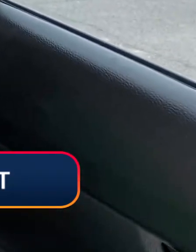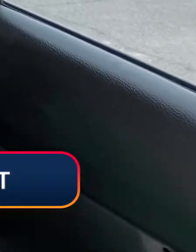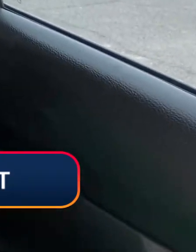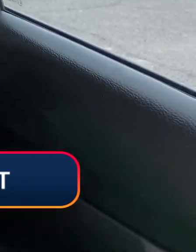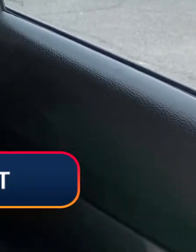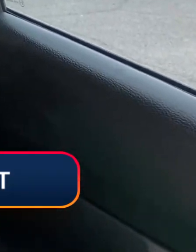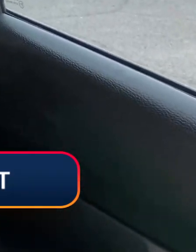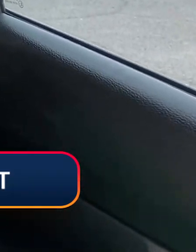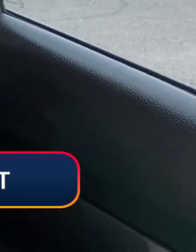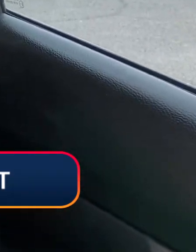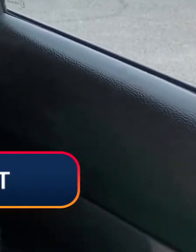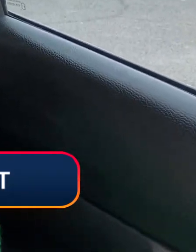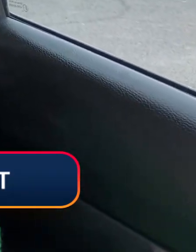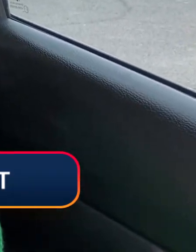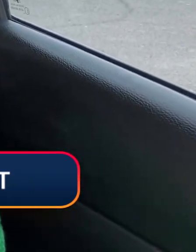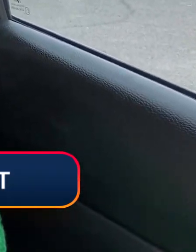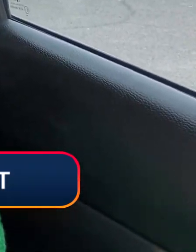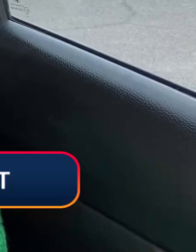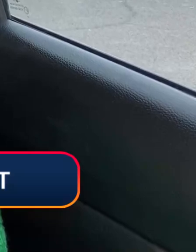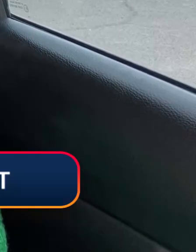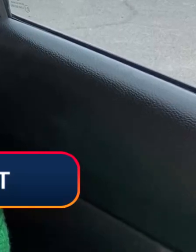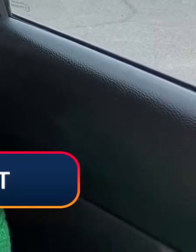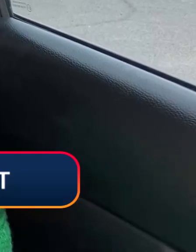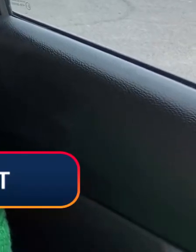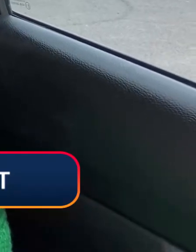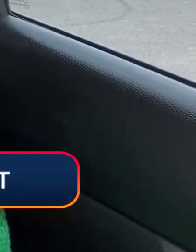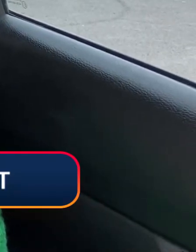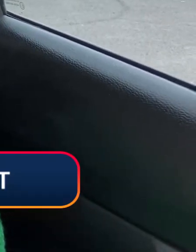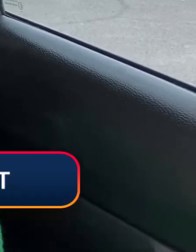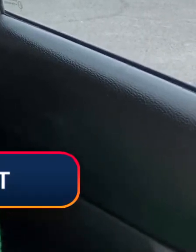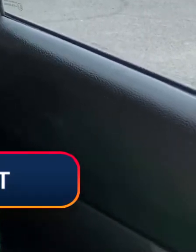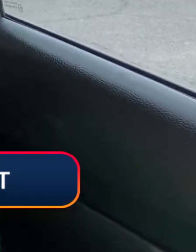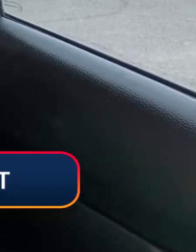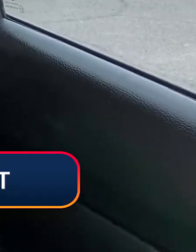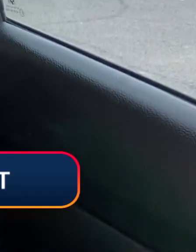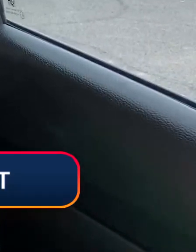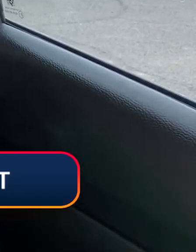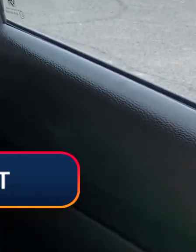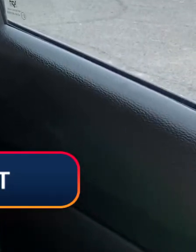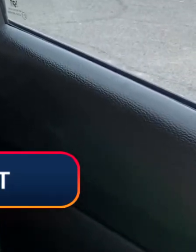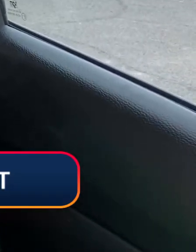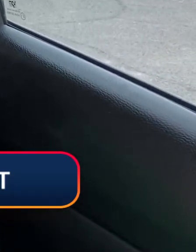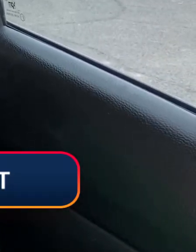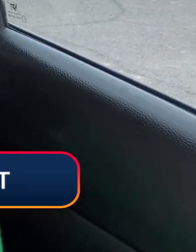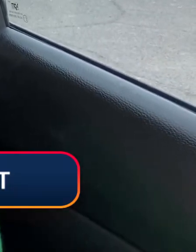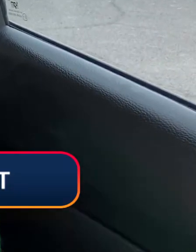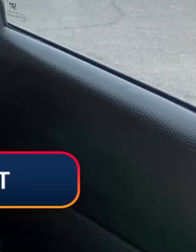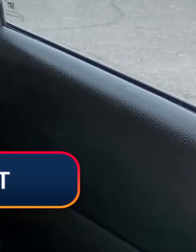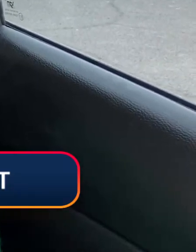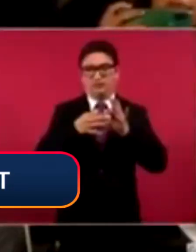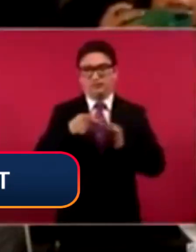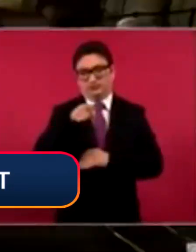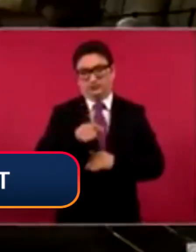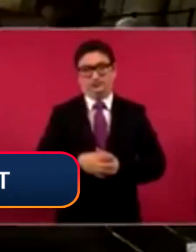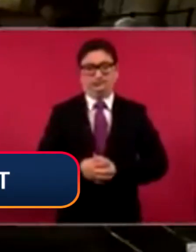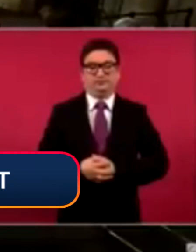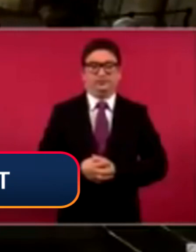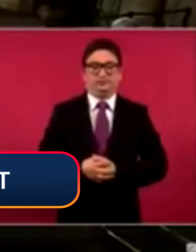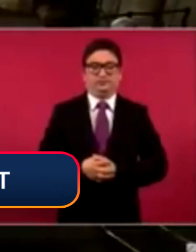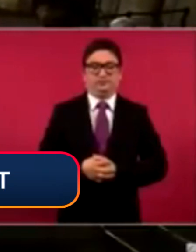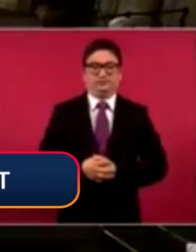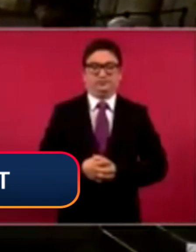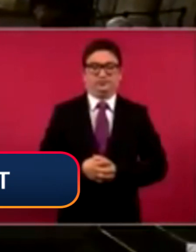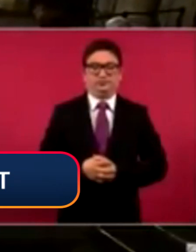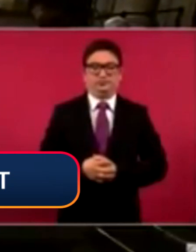quien debe hacer su luchita, pero amigas y amigos, las mañaneras son para los periodistas y los reporteros, los que hacen la labor de